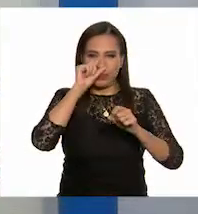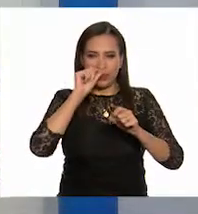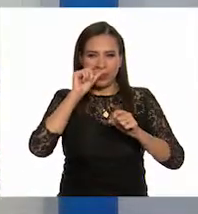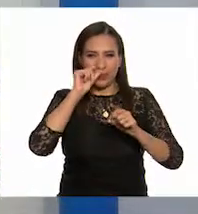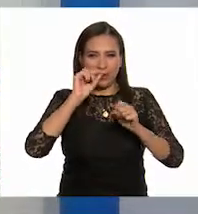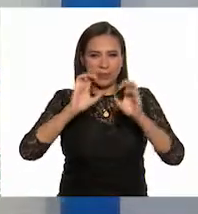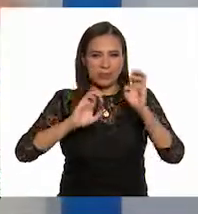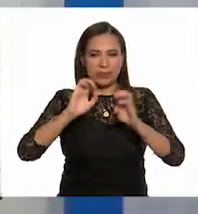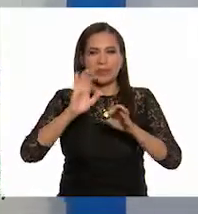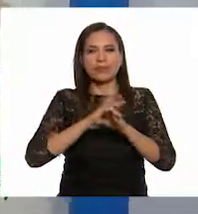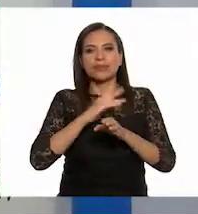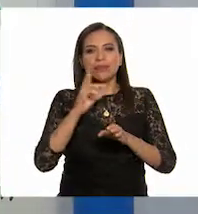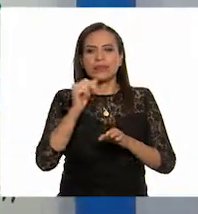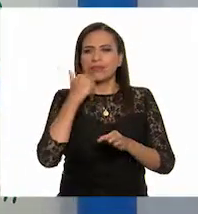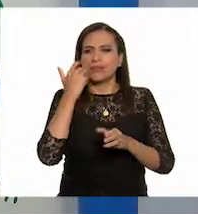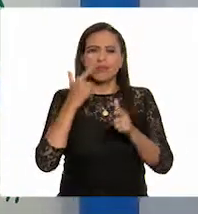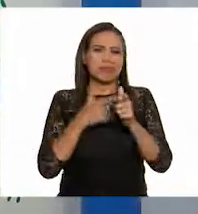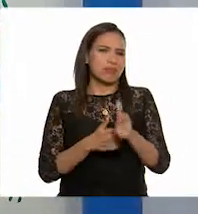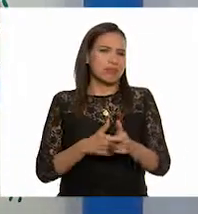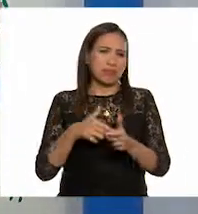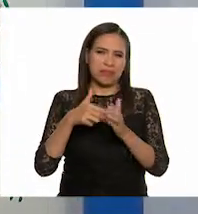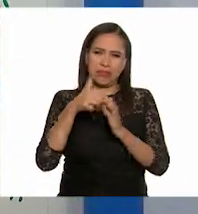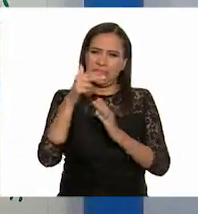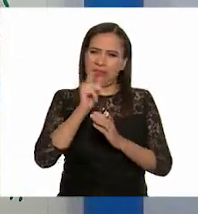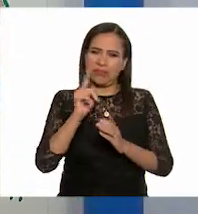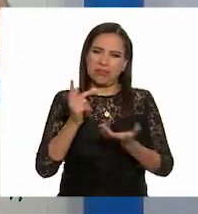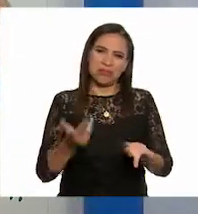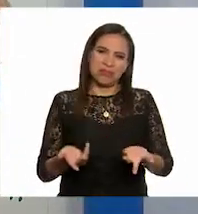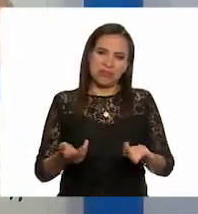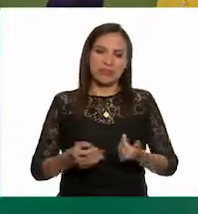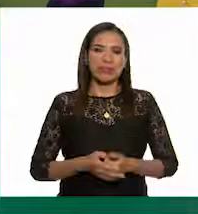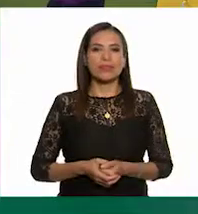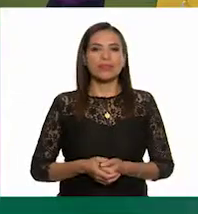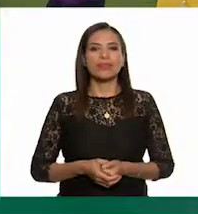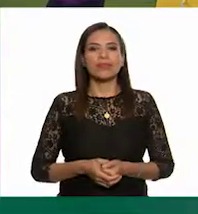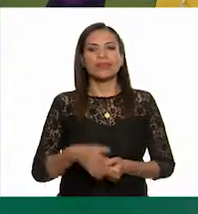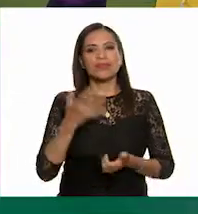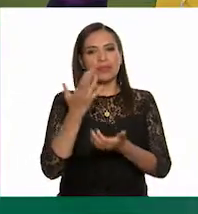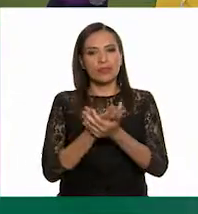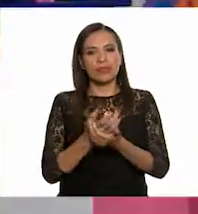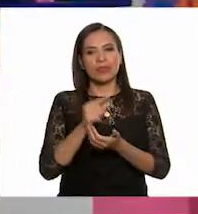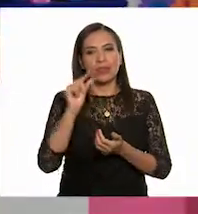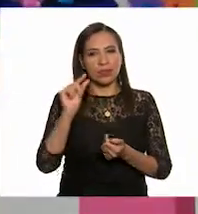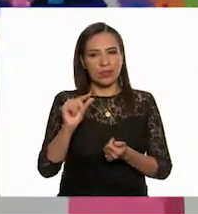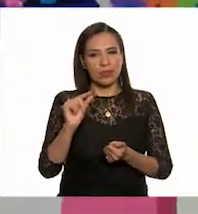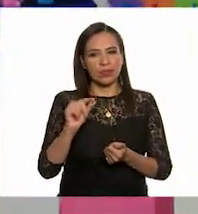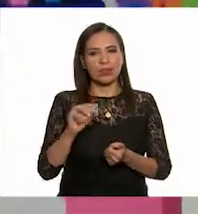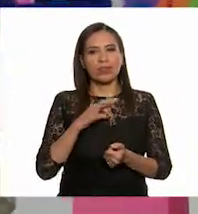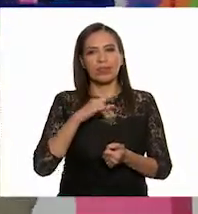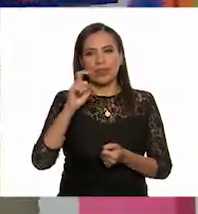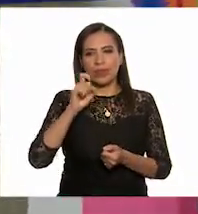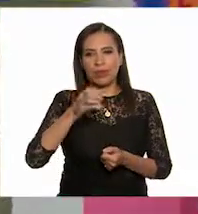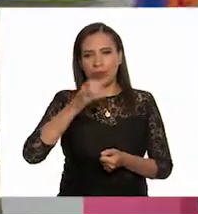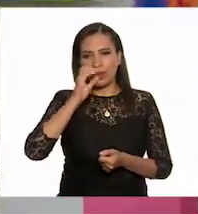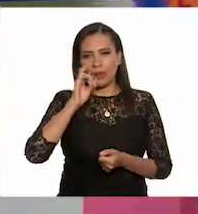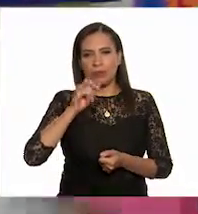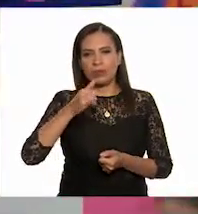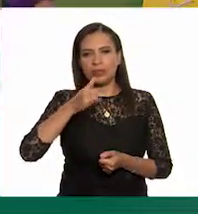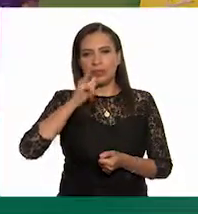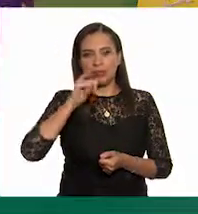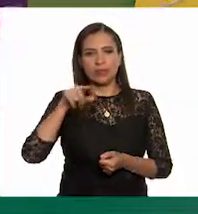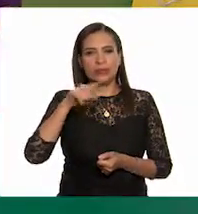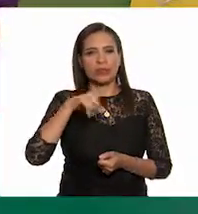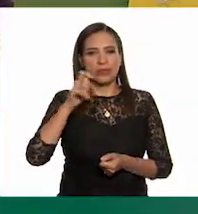resbaloso. Sí, sí. Al grado de que ya no quiere seguir caminando más, Héctorovich. Descansemos un poco. Saquen su agua otra vez, saquen su agua.